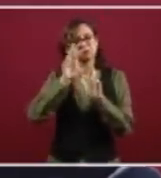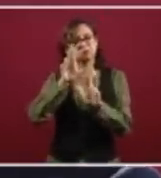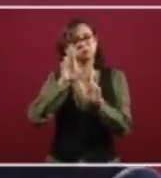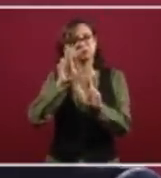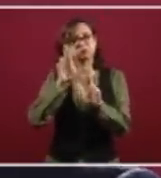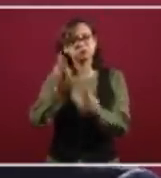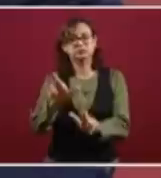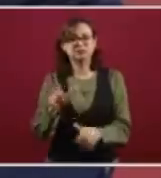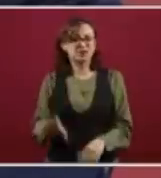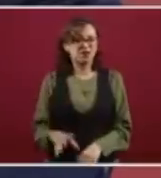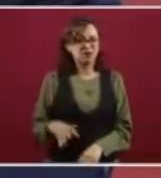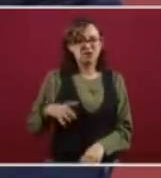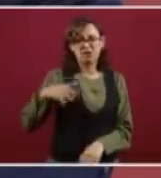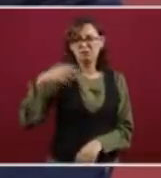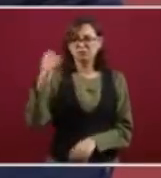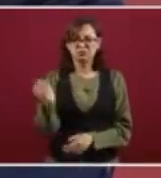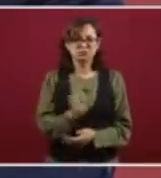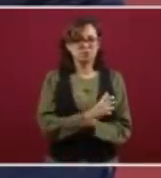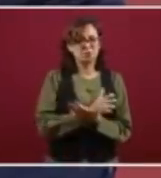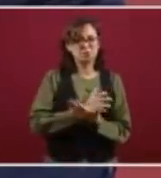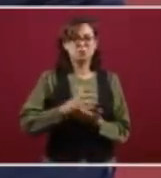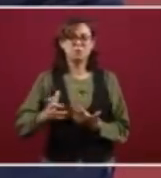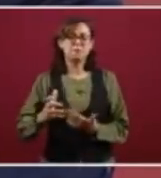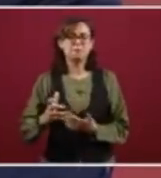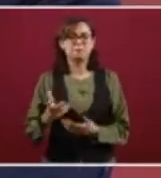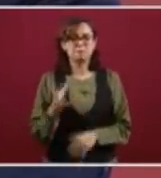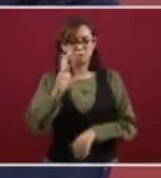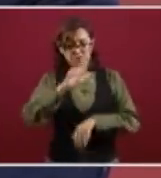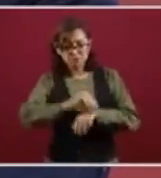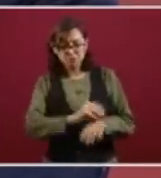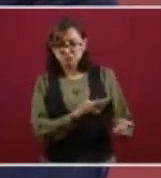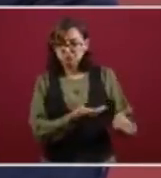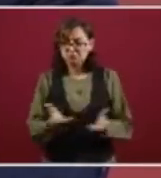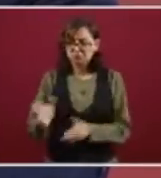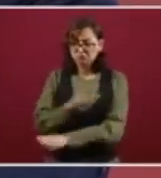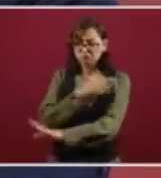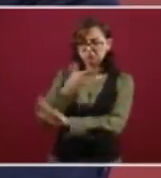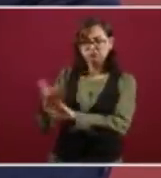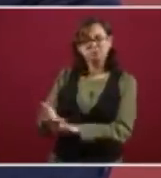ningún exceso de las autoridades.